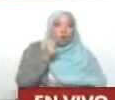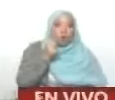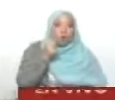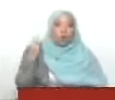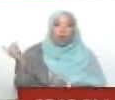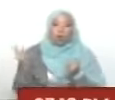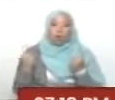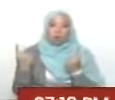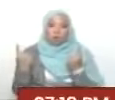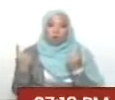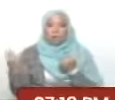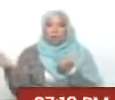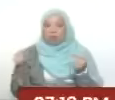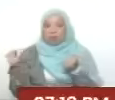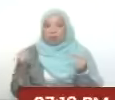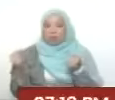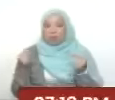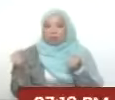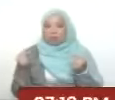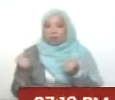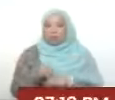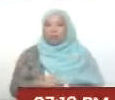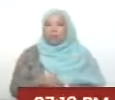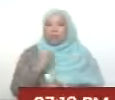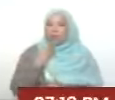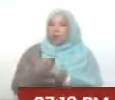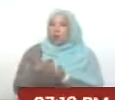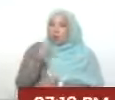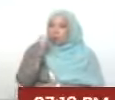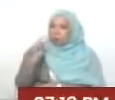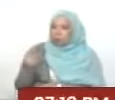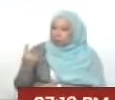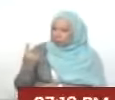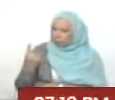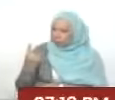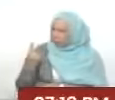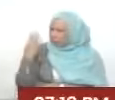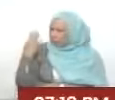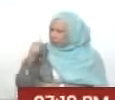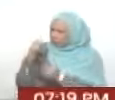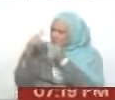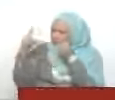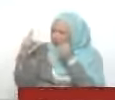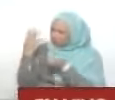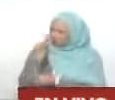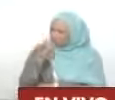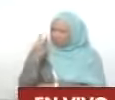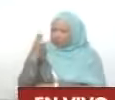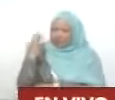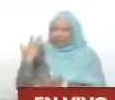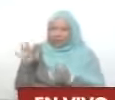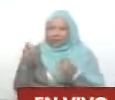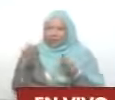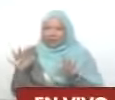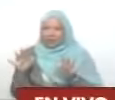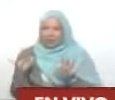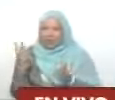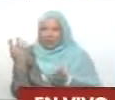Adelante. Hola, ¿cómo están? ¿Los hombres primero? No, vamos primero. Como aquí todo es